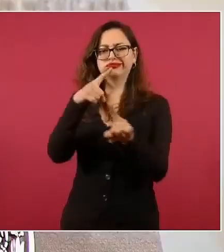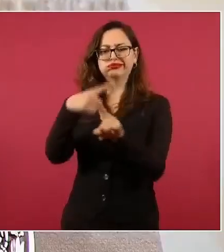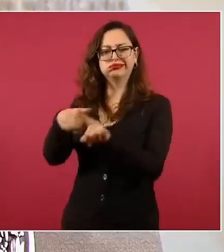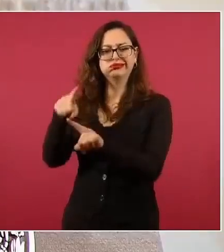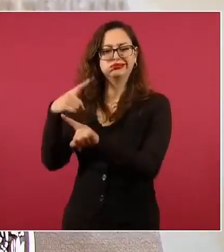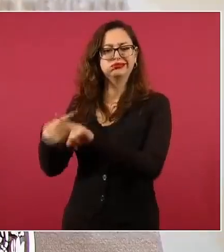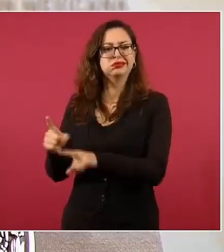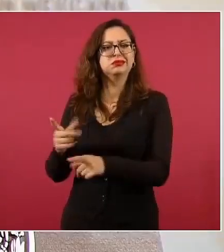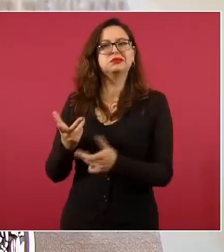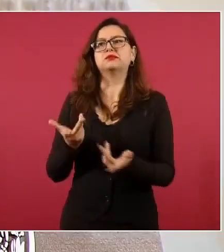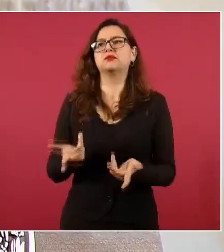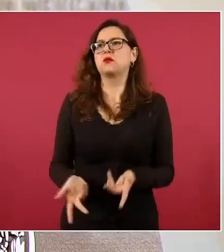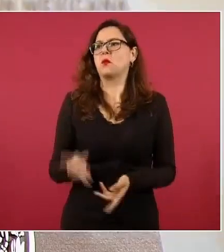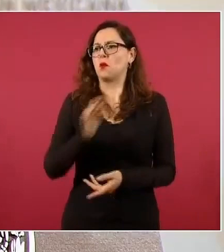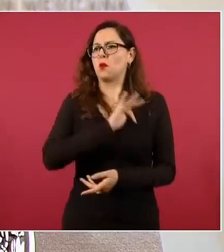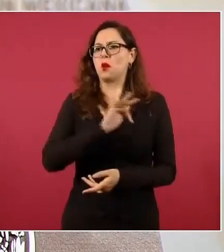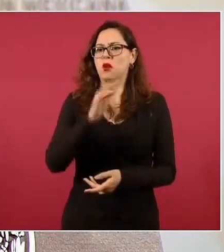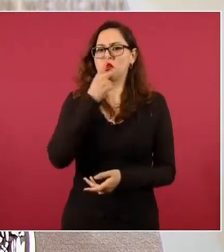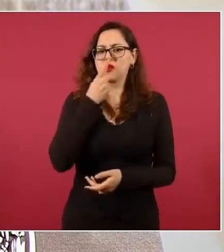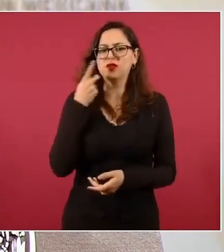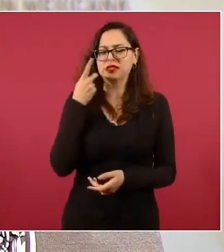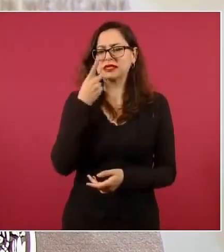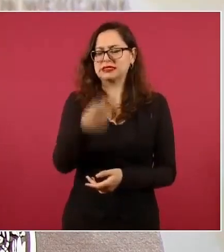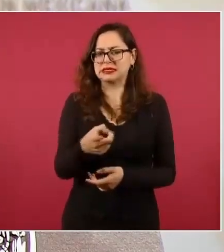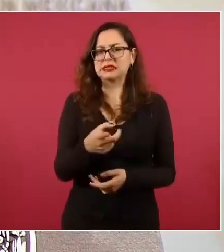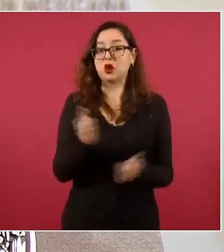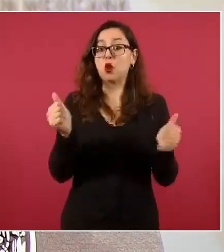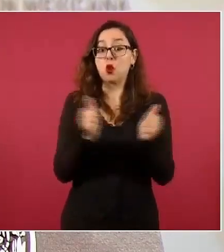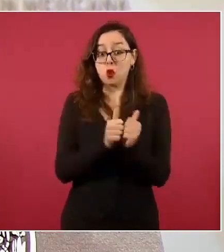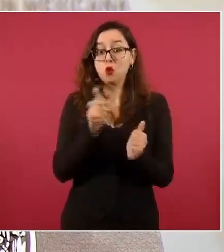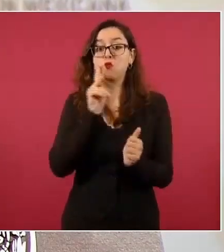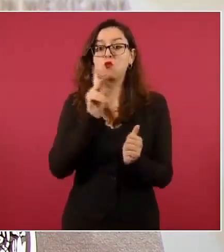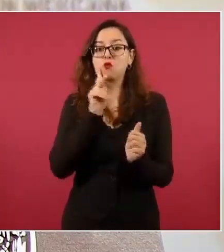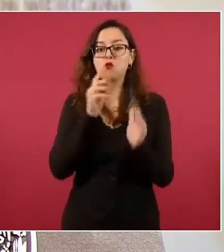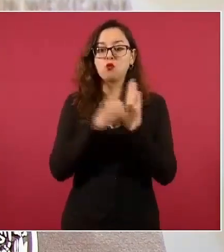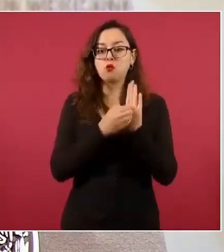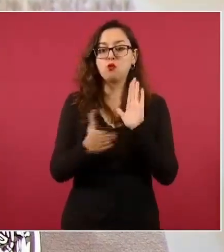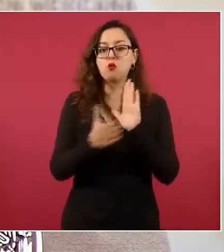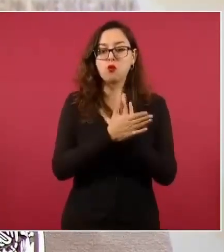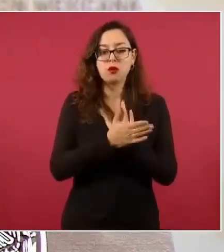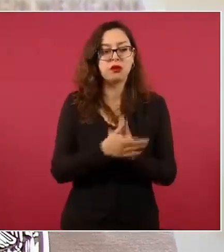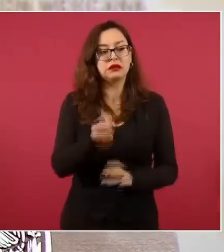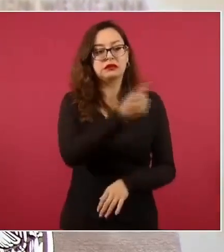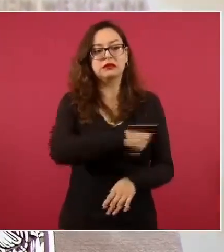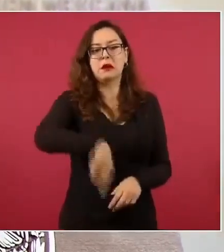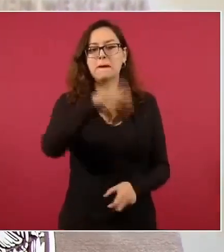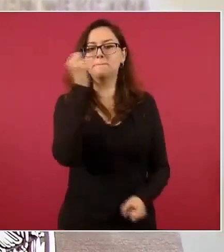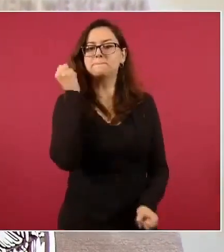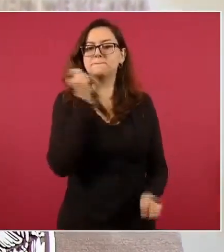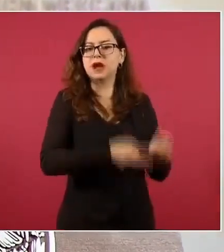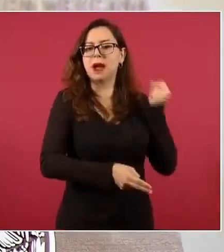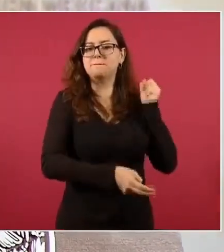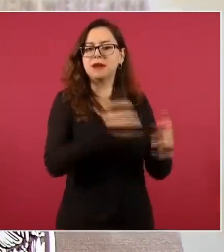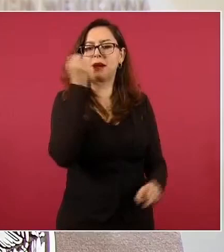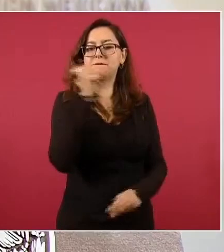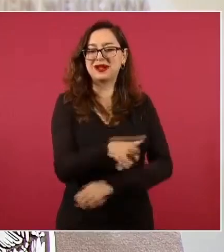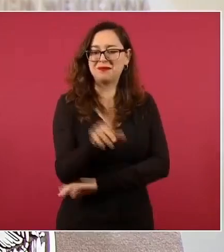cuando menos, y lo documento, 20 privilegios más.